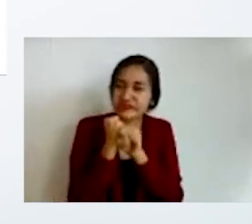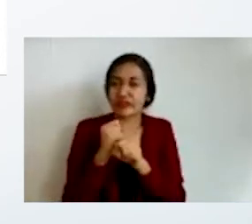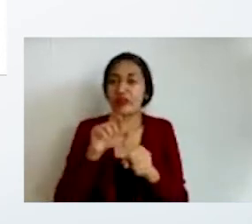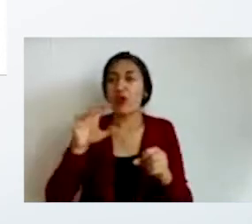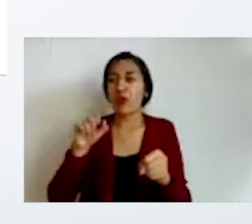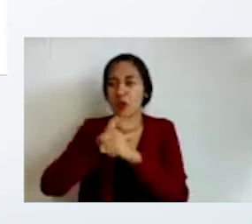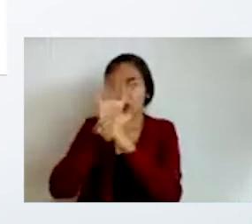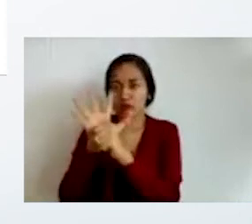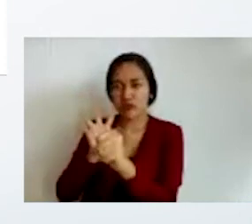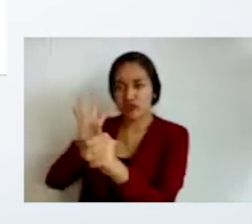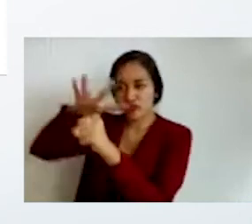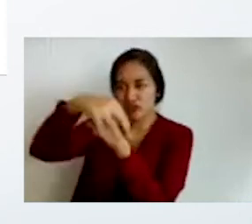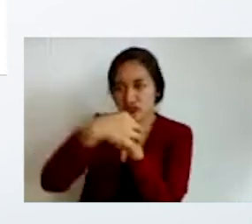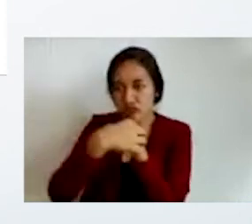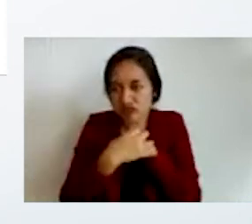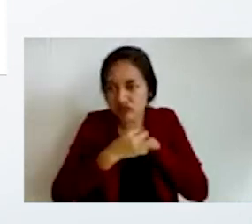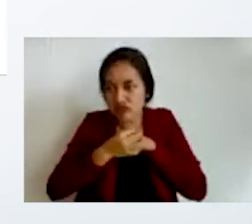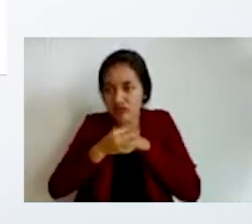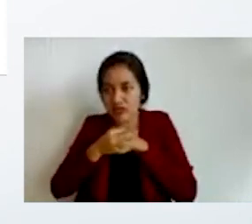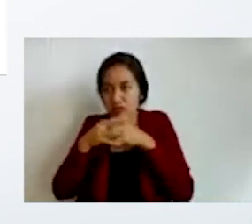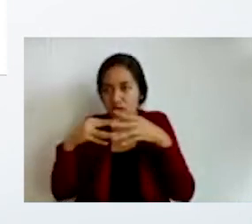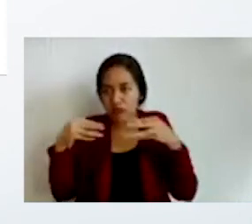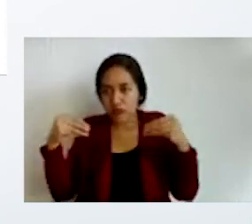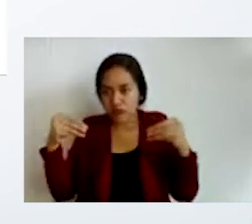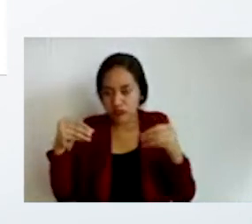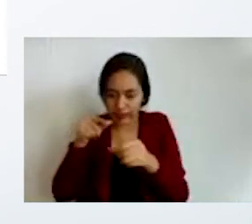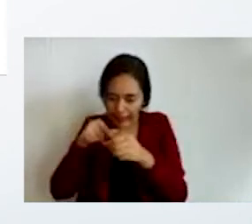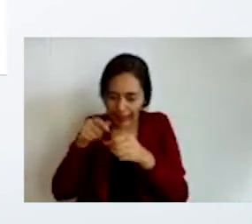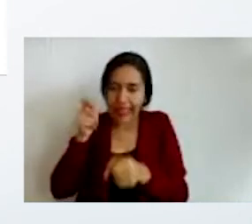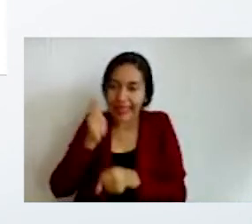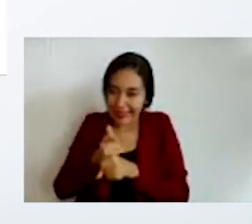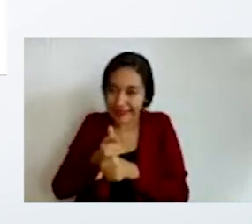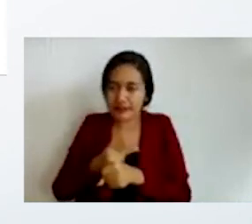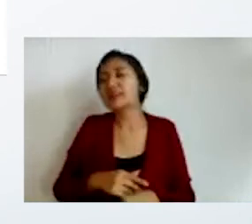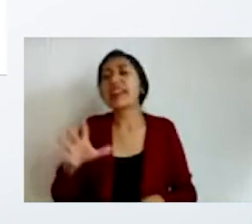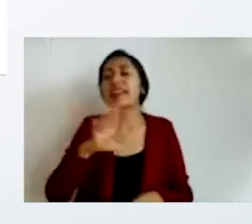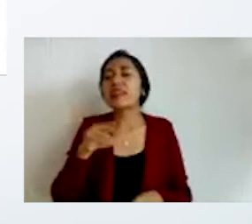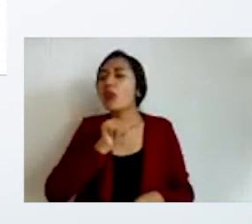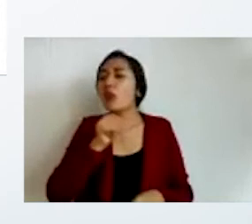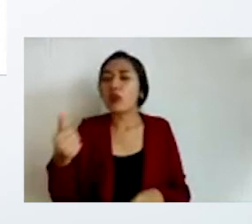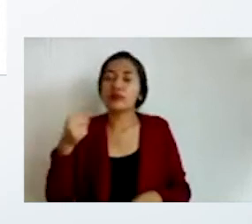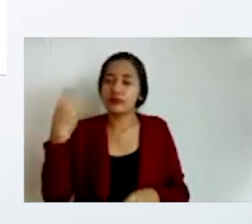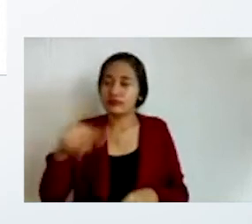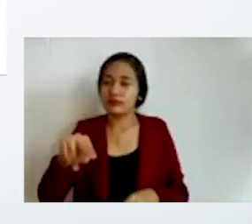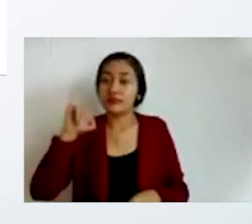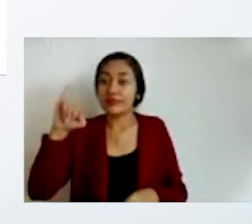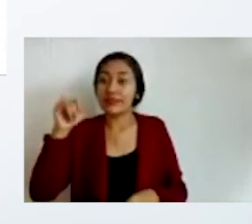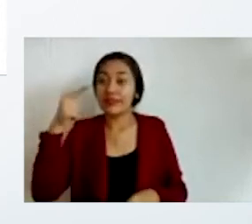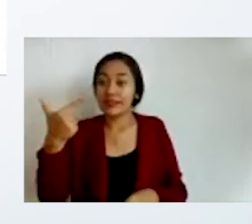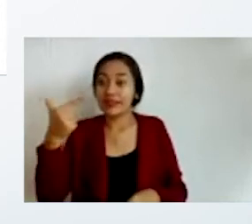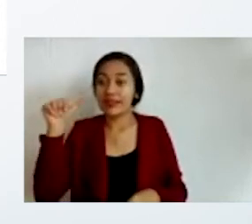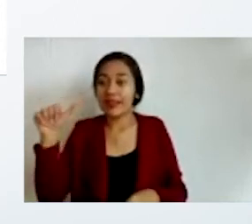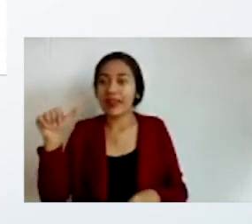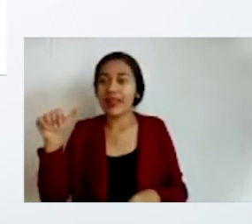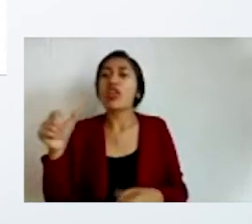que están presentes. Hay otro tipo de anticuerpos que se llaman IgA y que están presentes en la saliva y en las